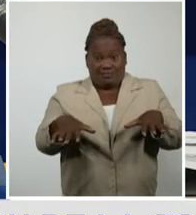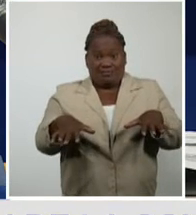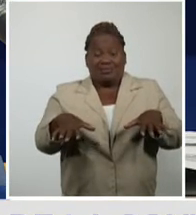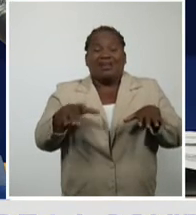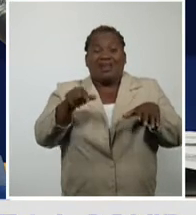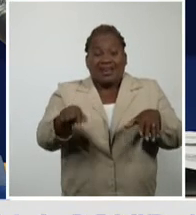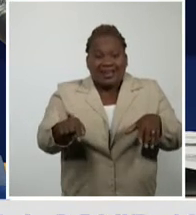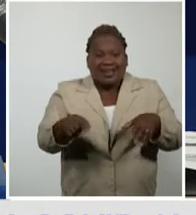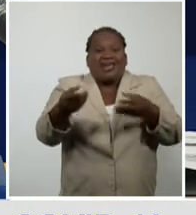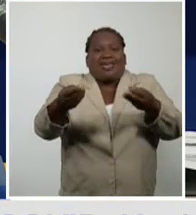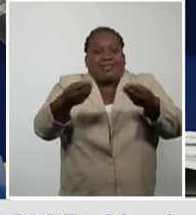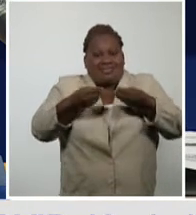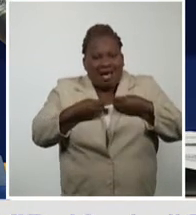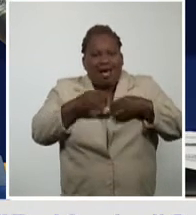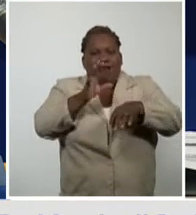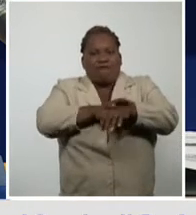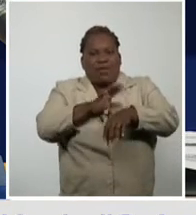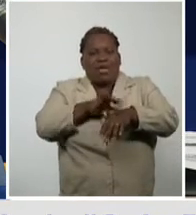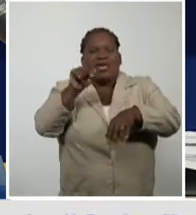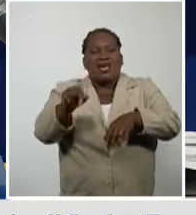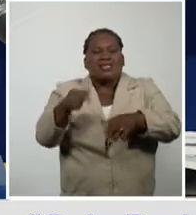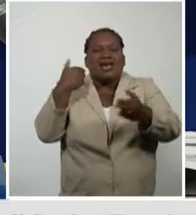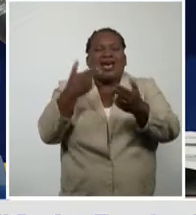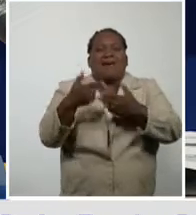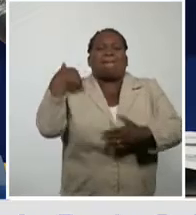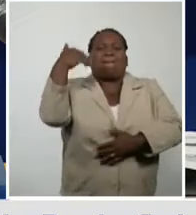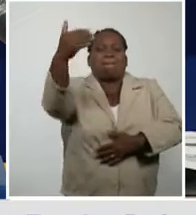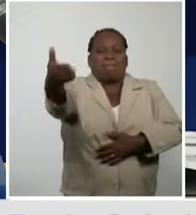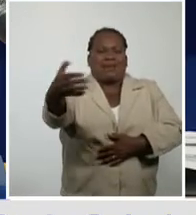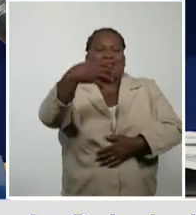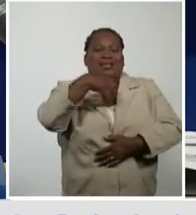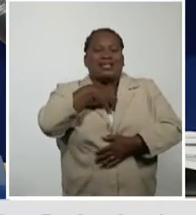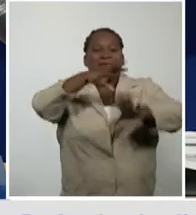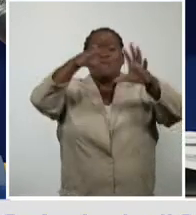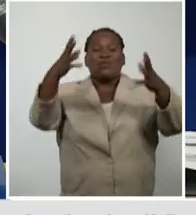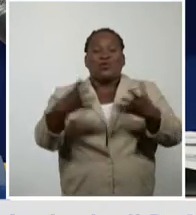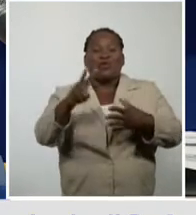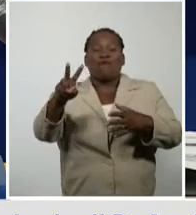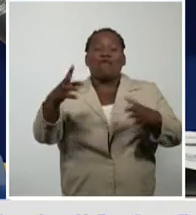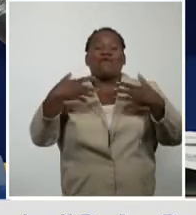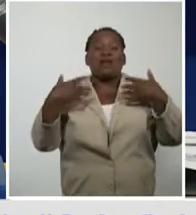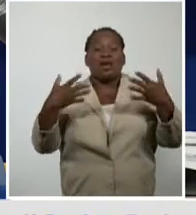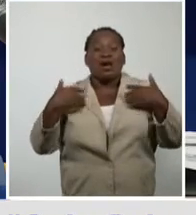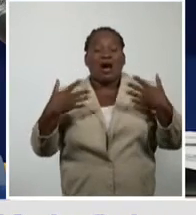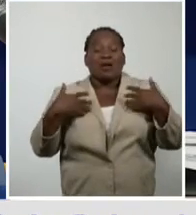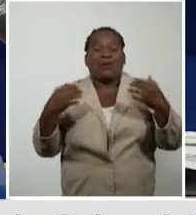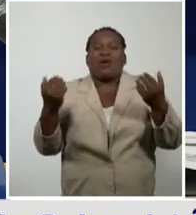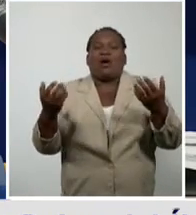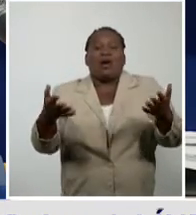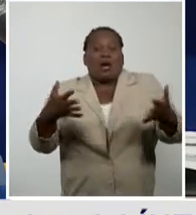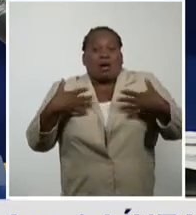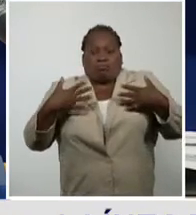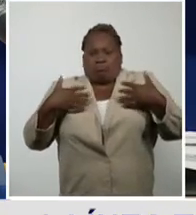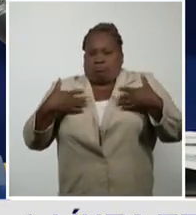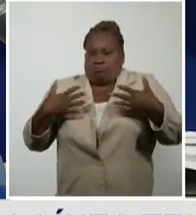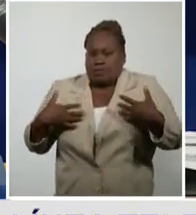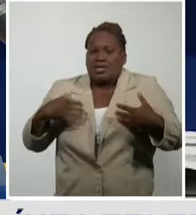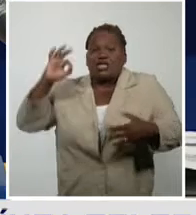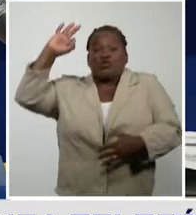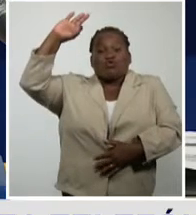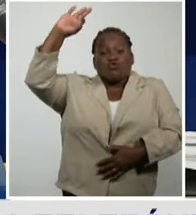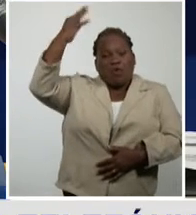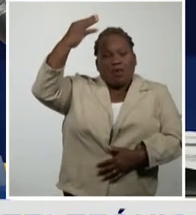transmisión. Esa es la esperanza que tiene el mundo, de que el verano y el calor y el sol pues